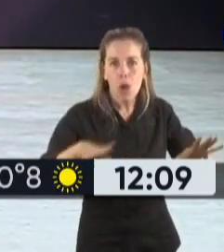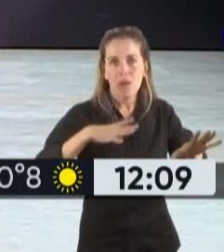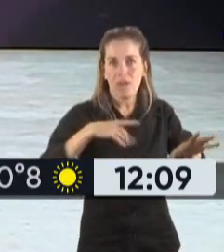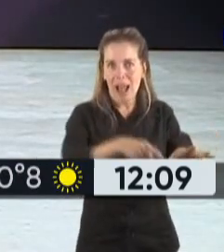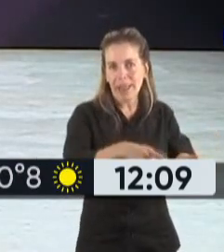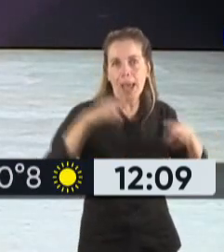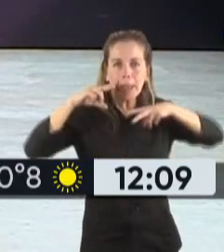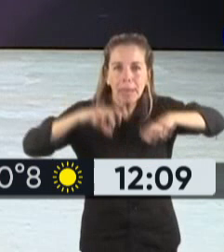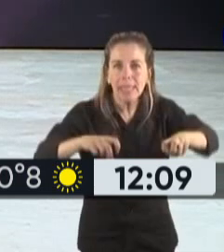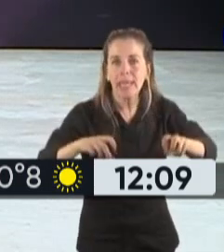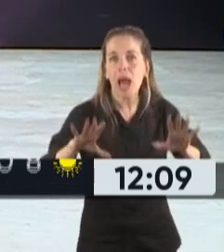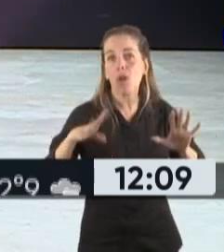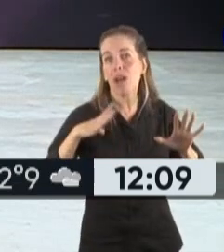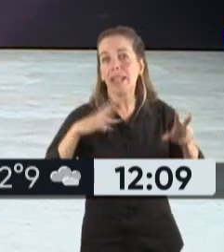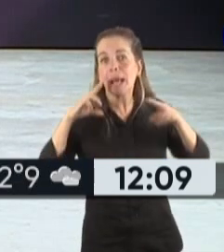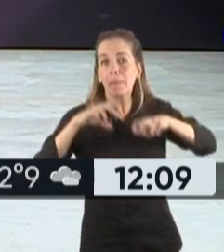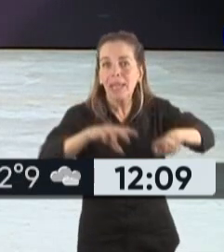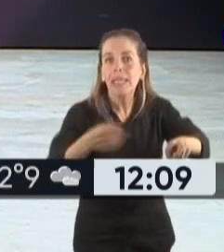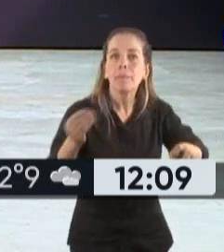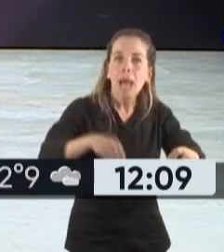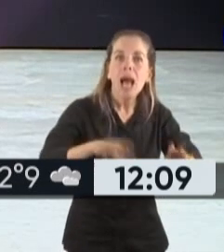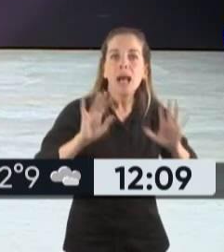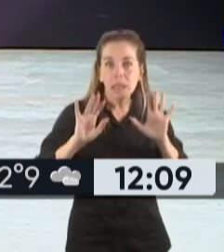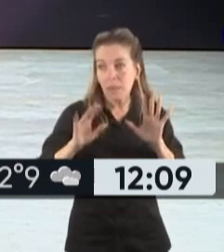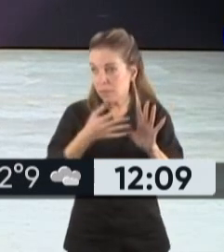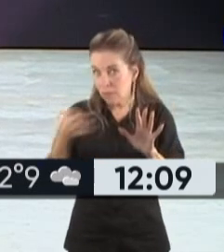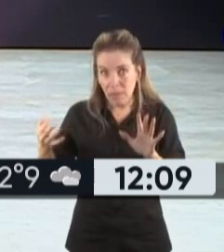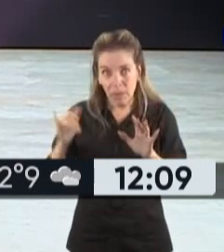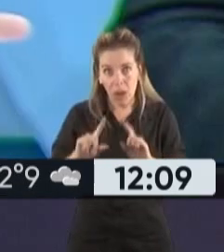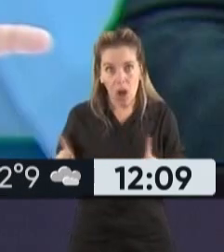o no investigamos lo suficiente, por lo menos. ¿Estoy en lo cierto?